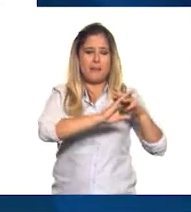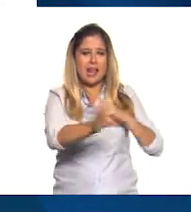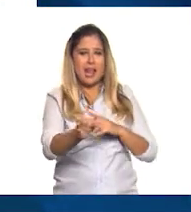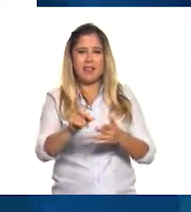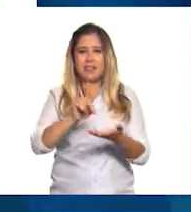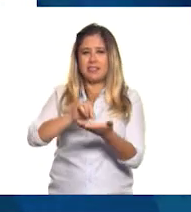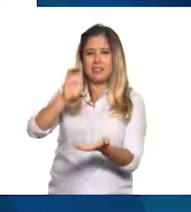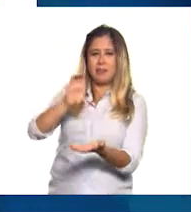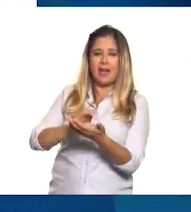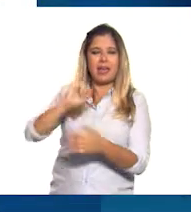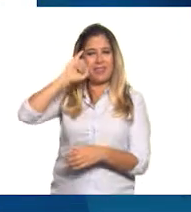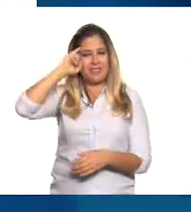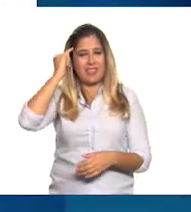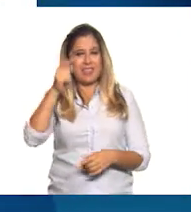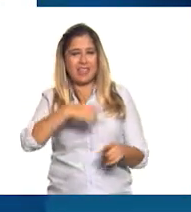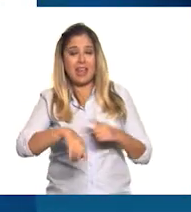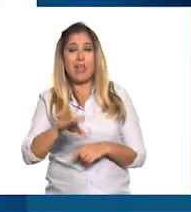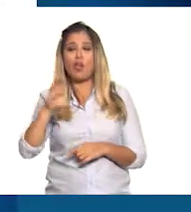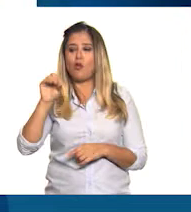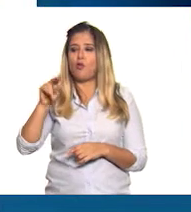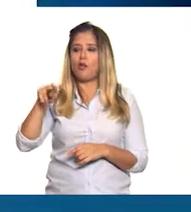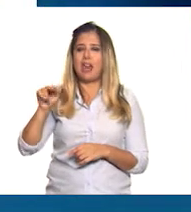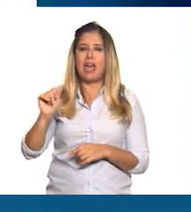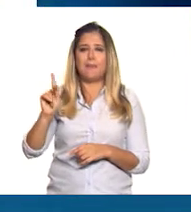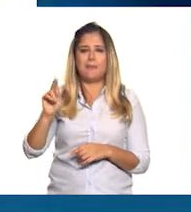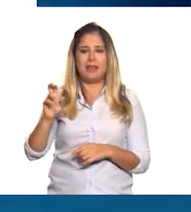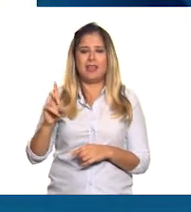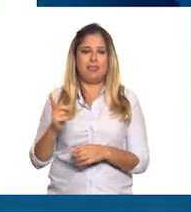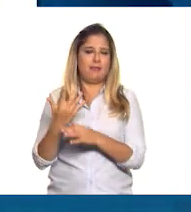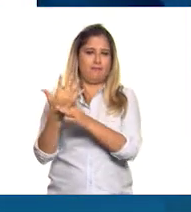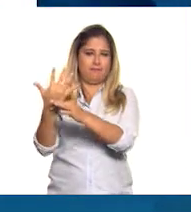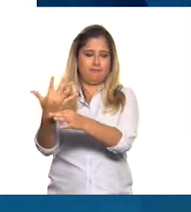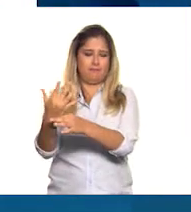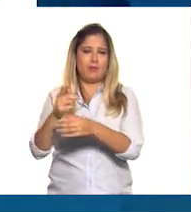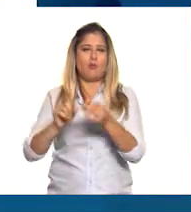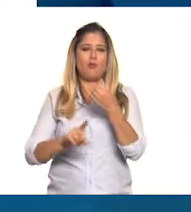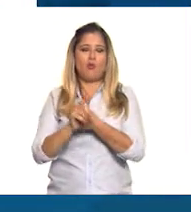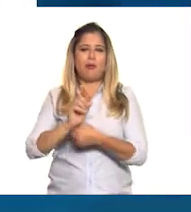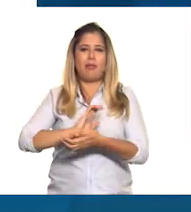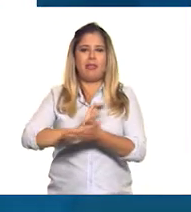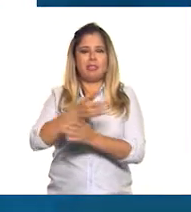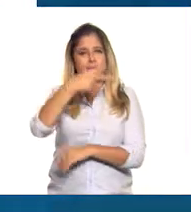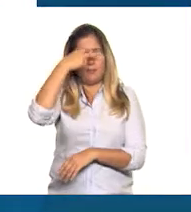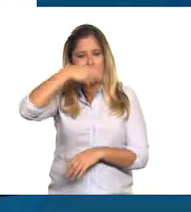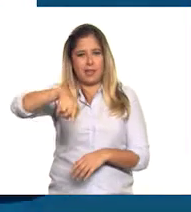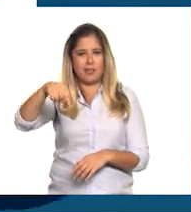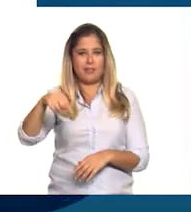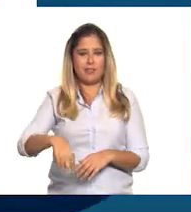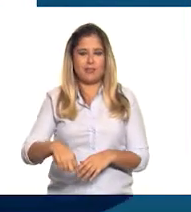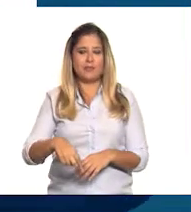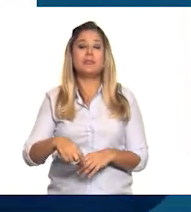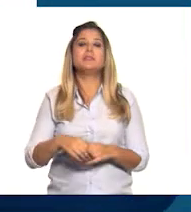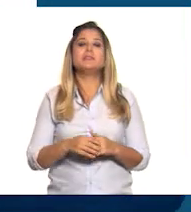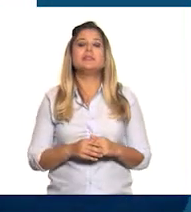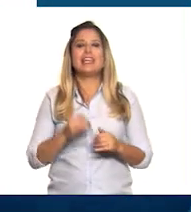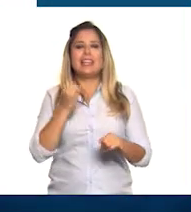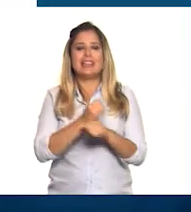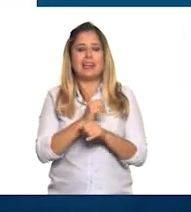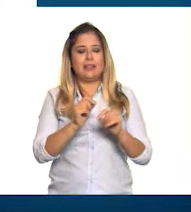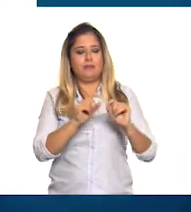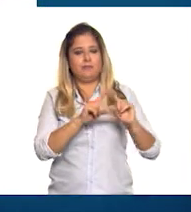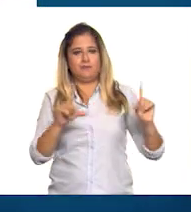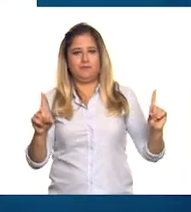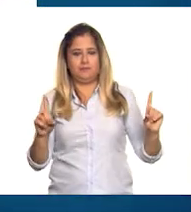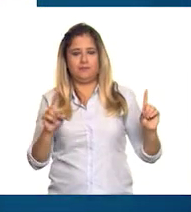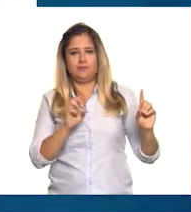indígenas. Fuente CONAPRED, ficha informativa, el problema de la discriminación en México en... Bien anotada la liga, recuperado